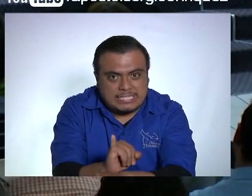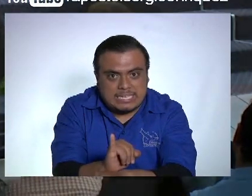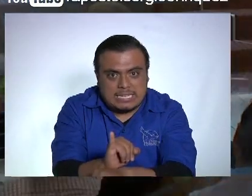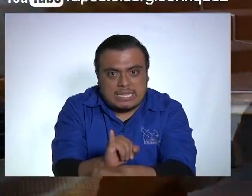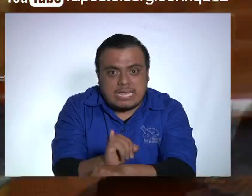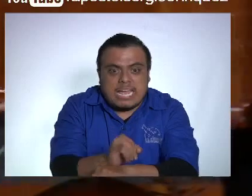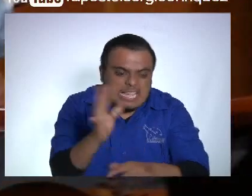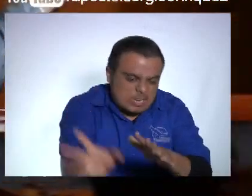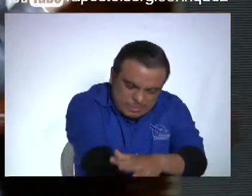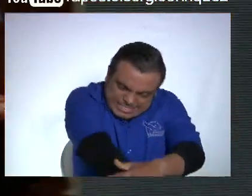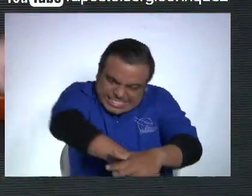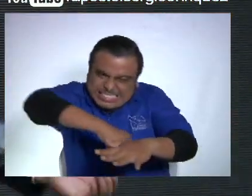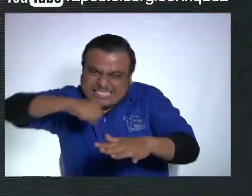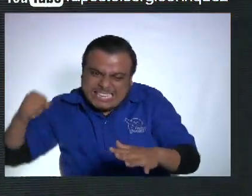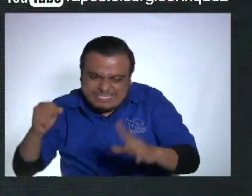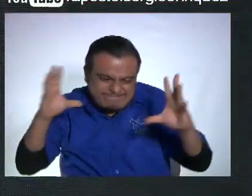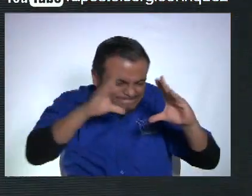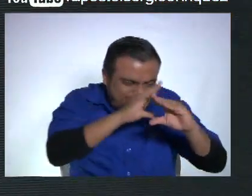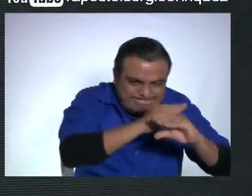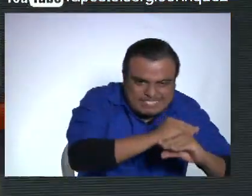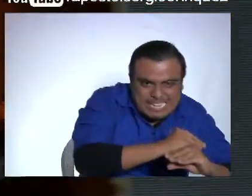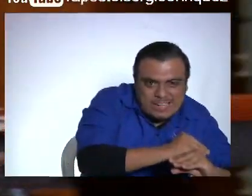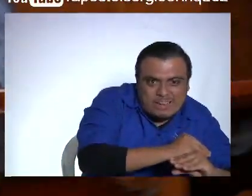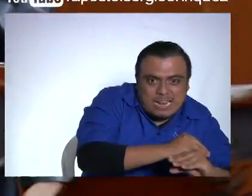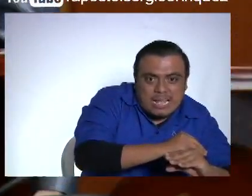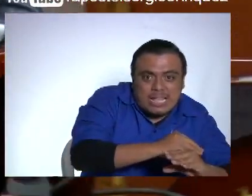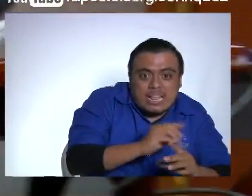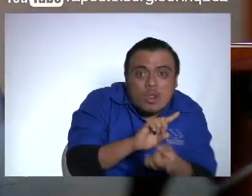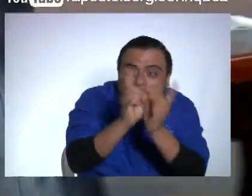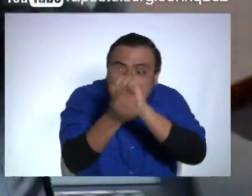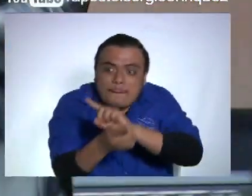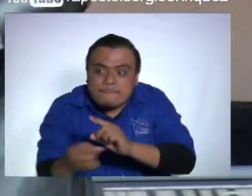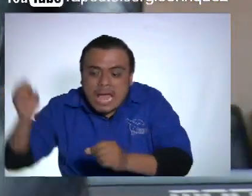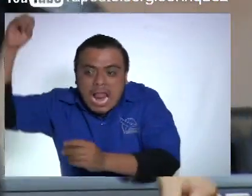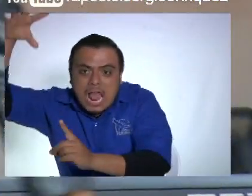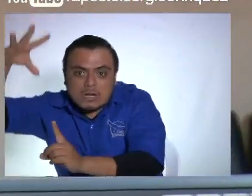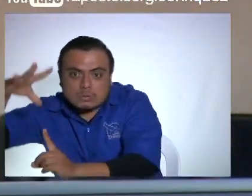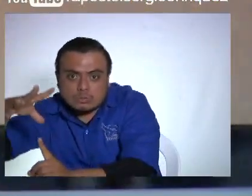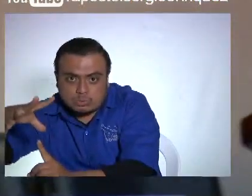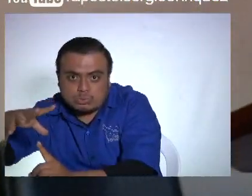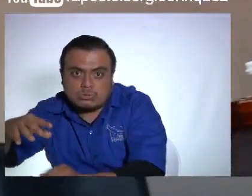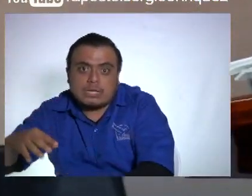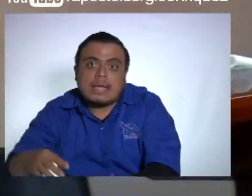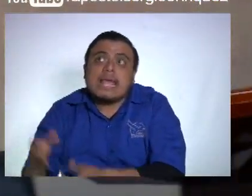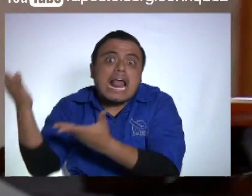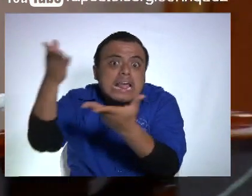de las tinieblas a mi eterna luz admirable para darles victoria.